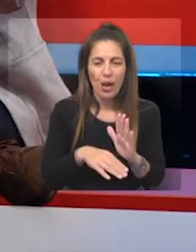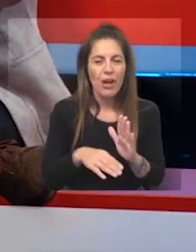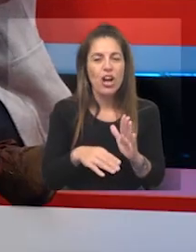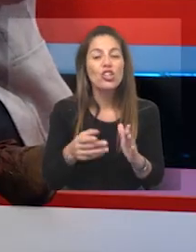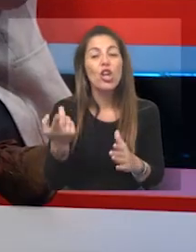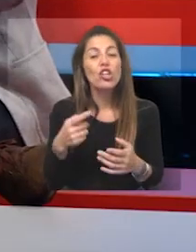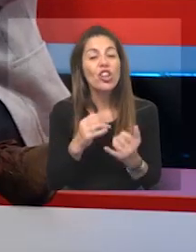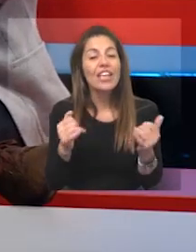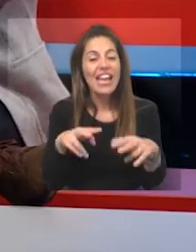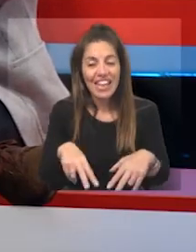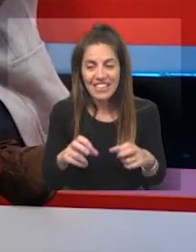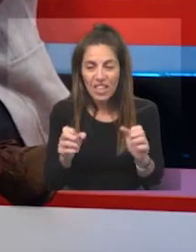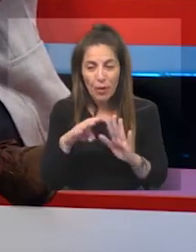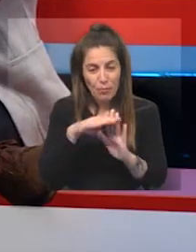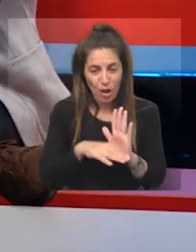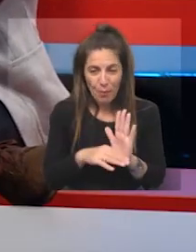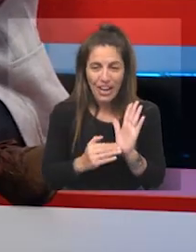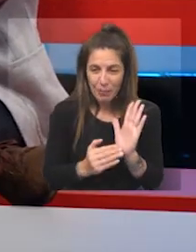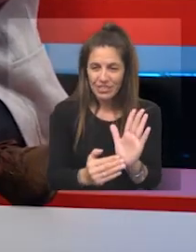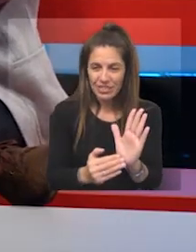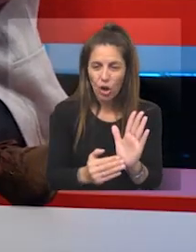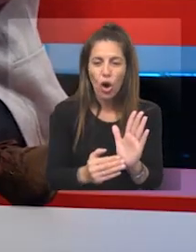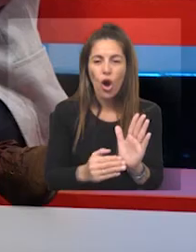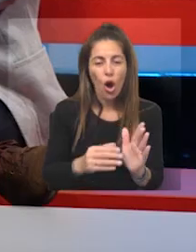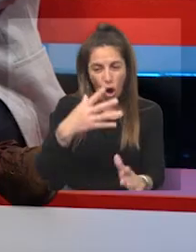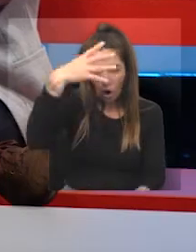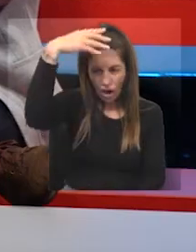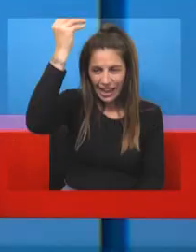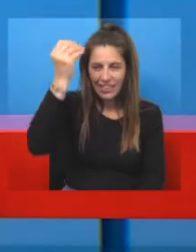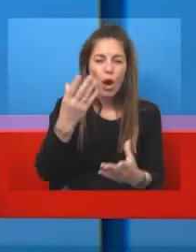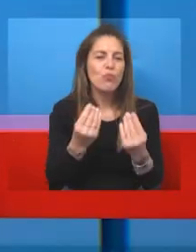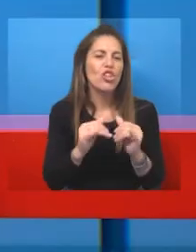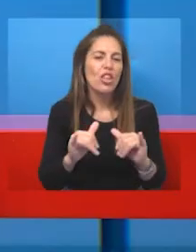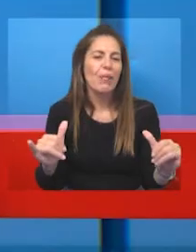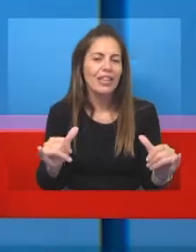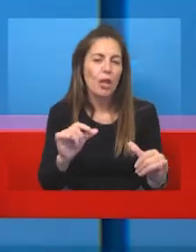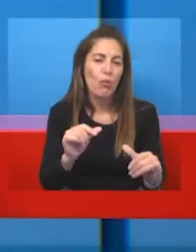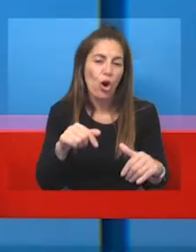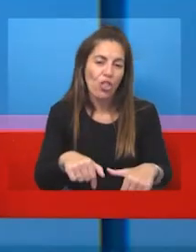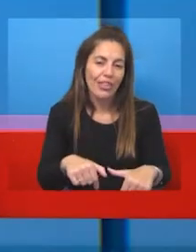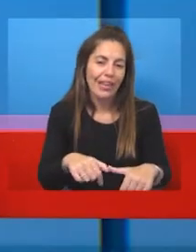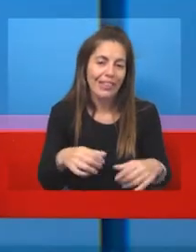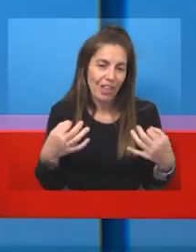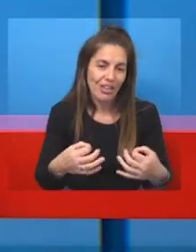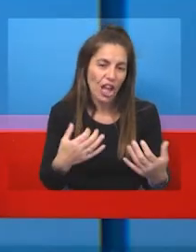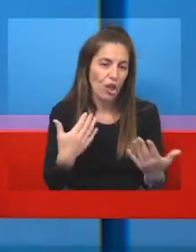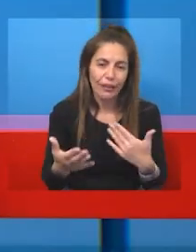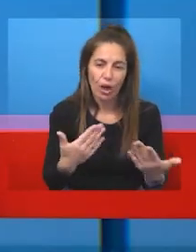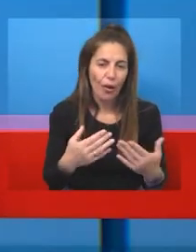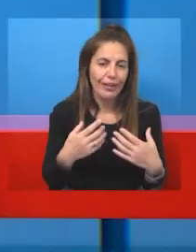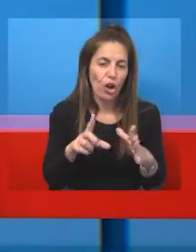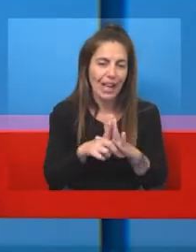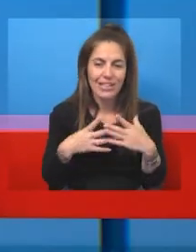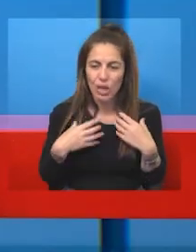analizaba este el programa que que presentó jeda y tiene mucho de marketing y poco de bajada tierra Porque no dialoga ni con la ley de Salud